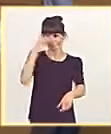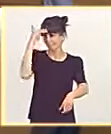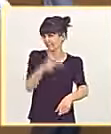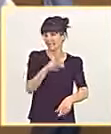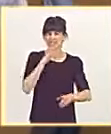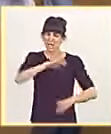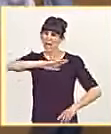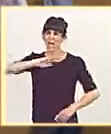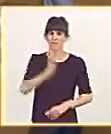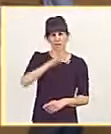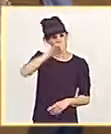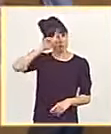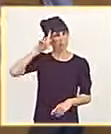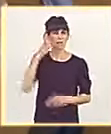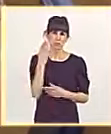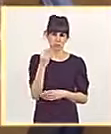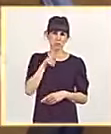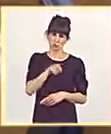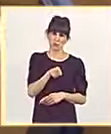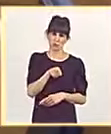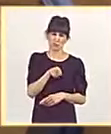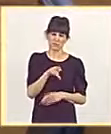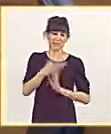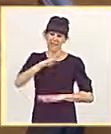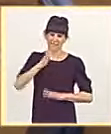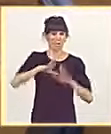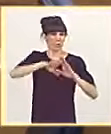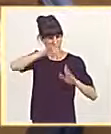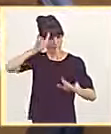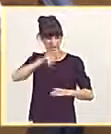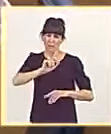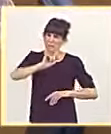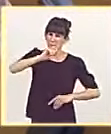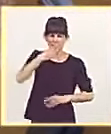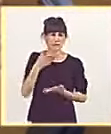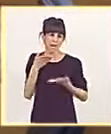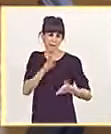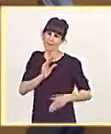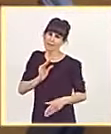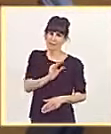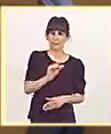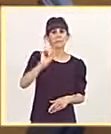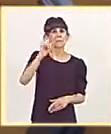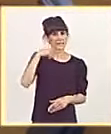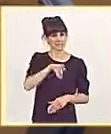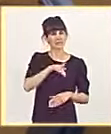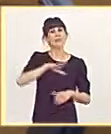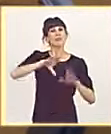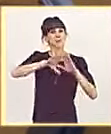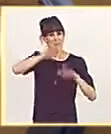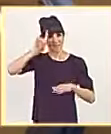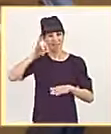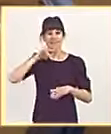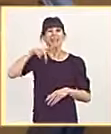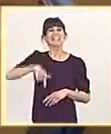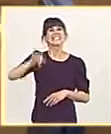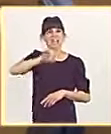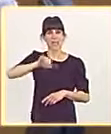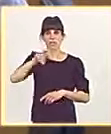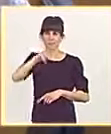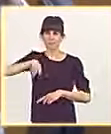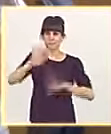sido el impacto de la primera ola de la pandemia. Afectó más a la Comunidad de Madrid y se ayudó más a la Comunidad de Madrid. Este año se han